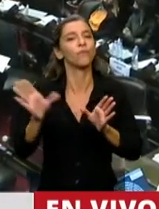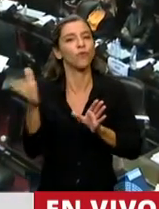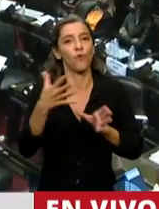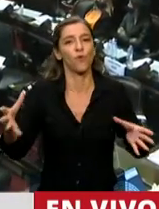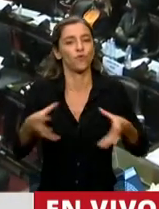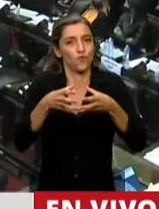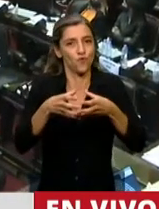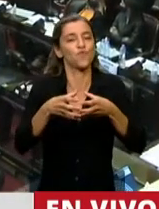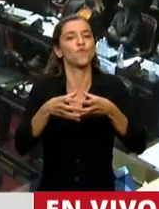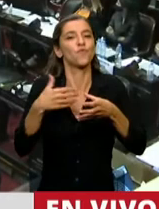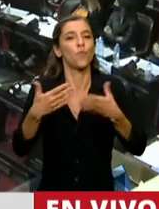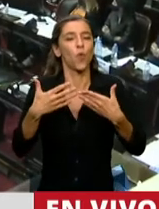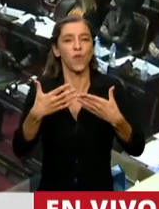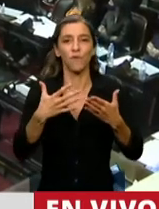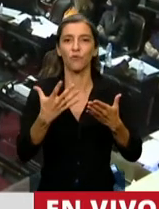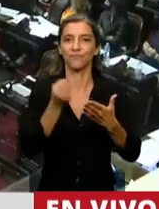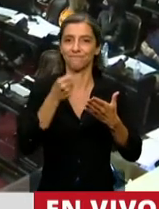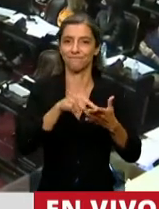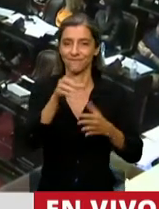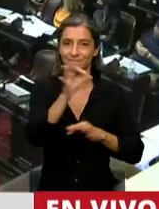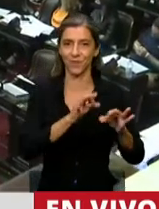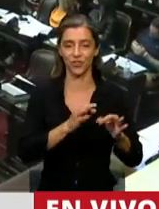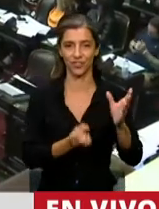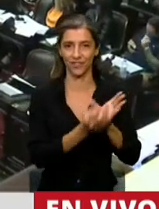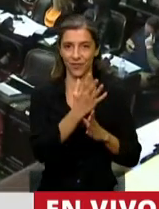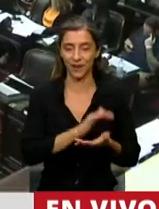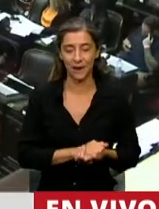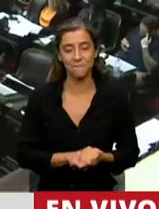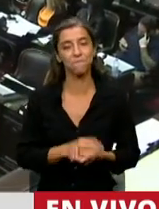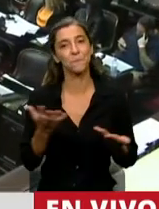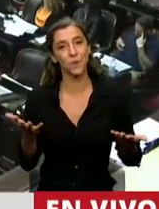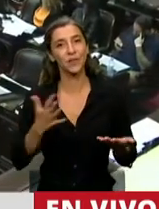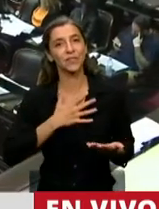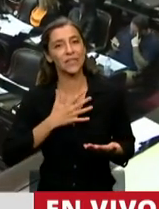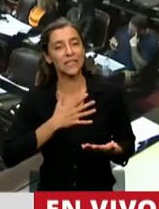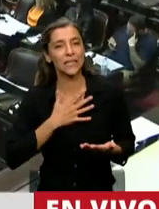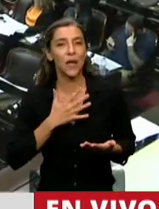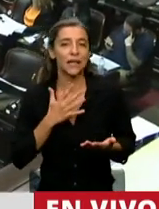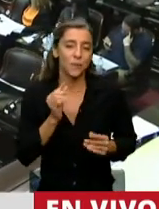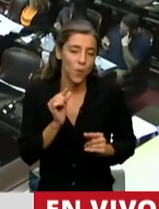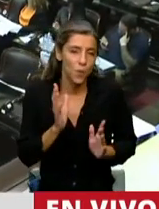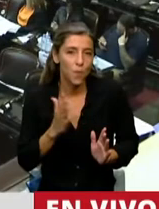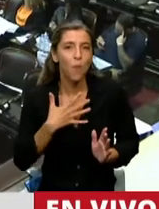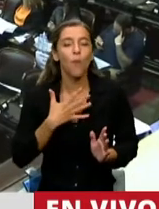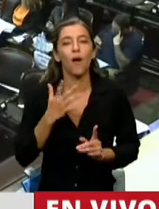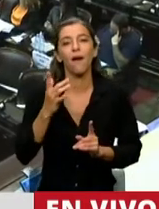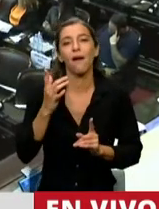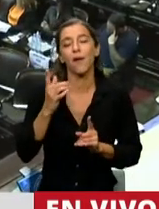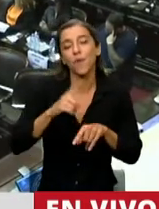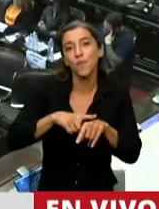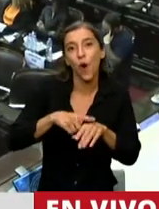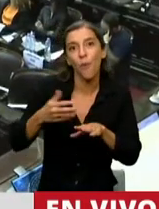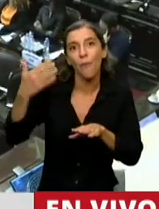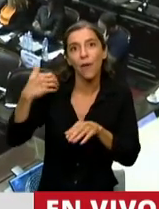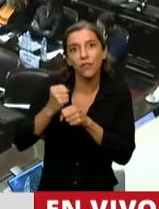pueblo. Por eso me apena por ahí que en vez de estar celebrando que hemos logrado cerrar la grieta un